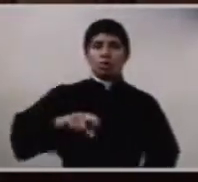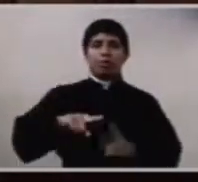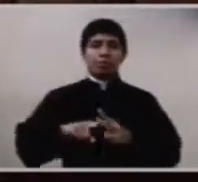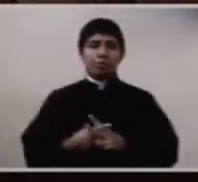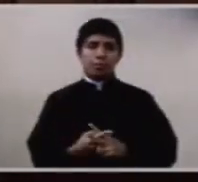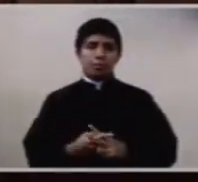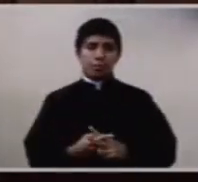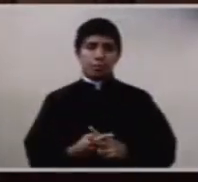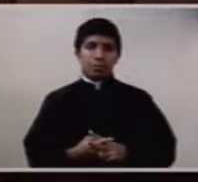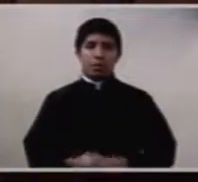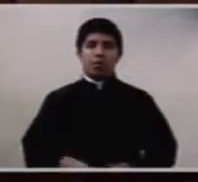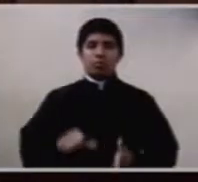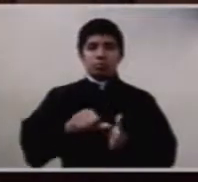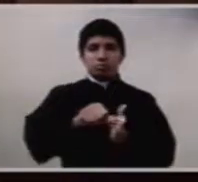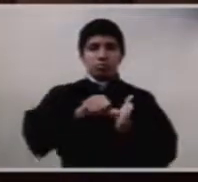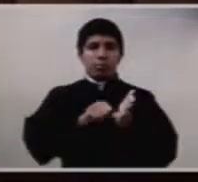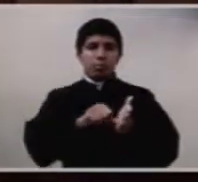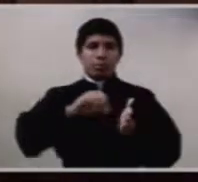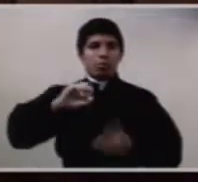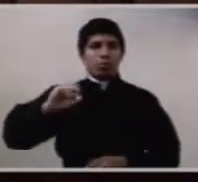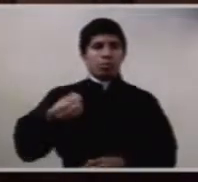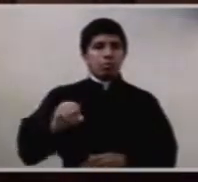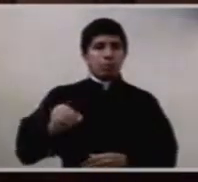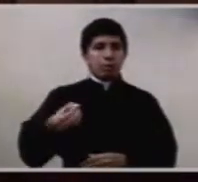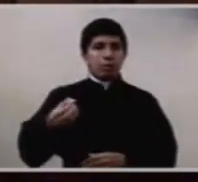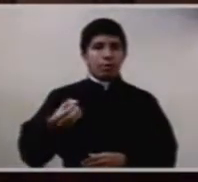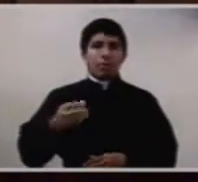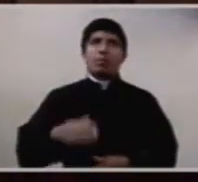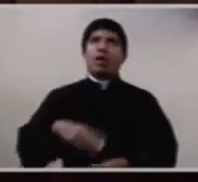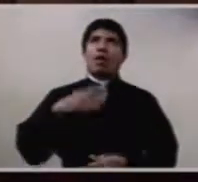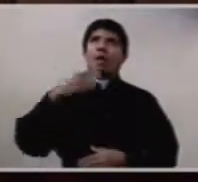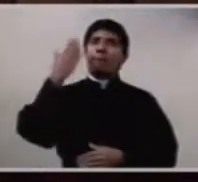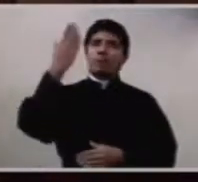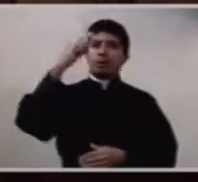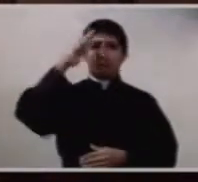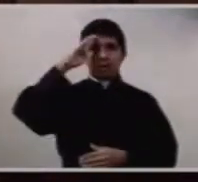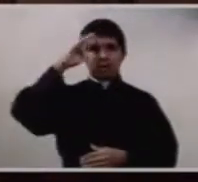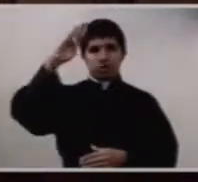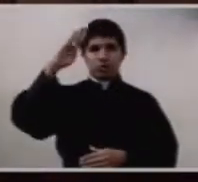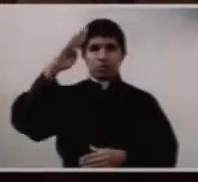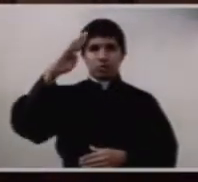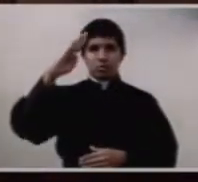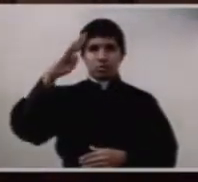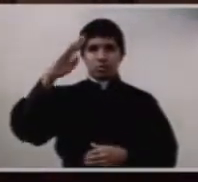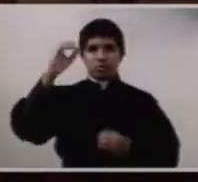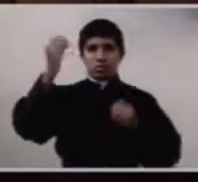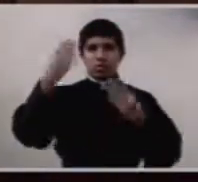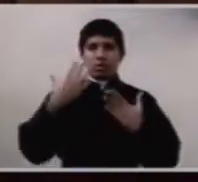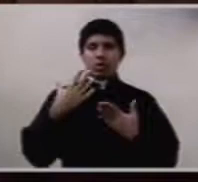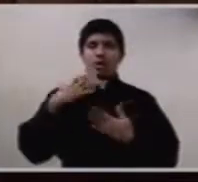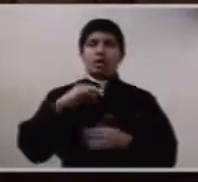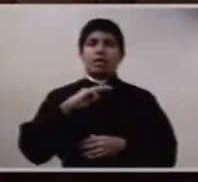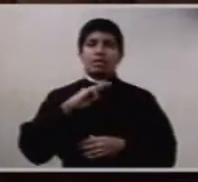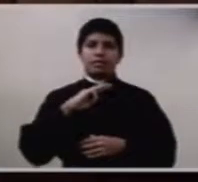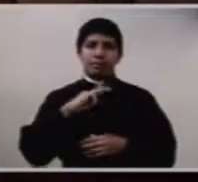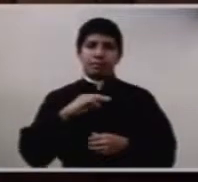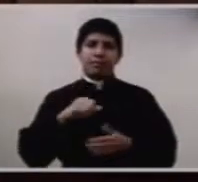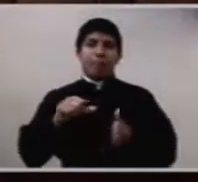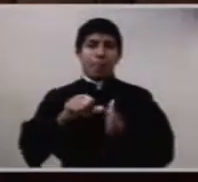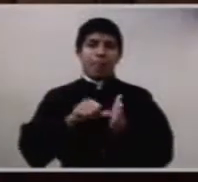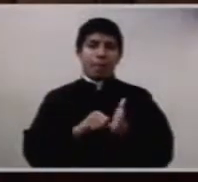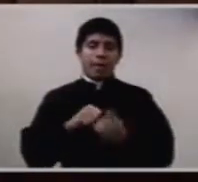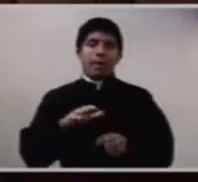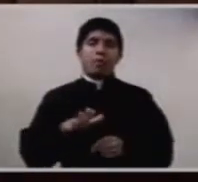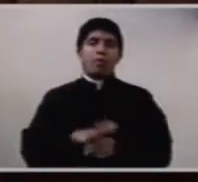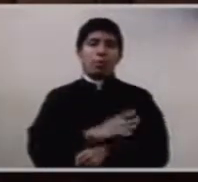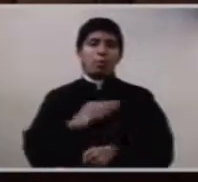octubre, también vamos a pedirle a nuestro Señor a lo largo de todo este mes por aquellas personas